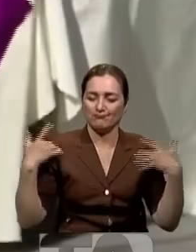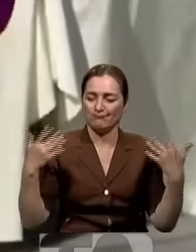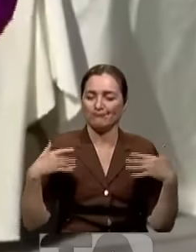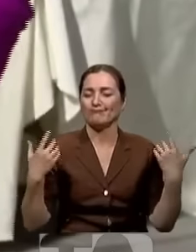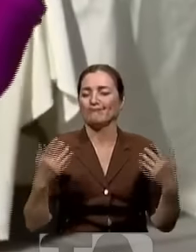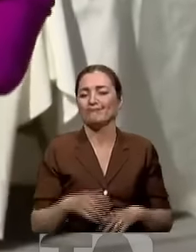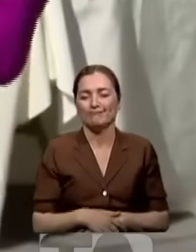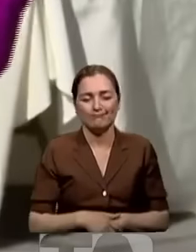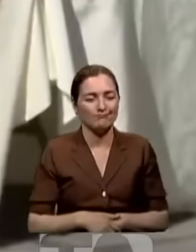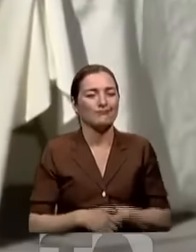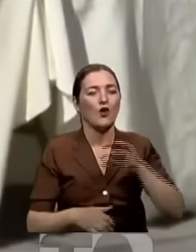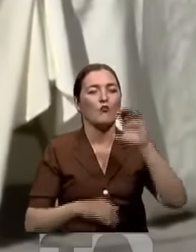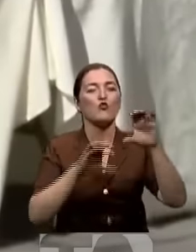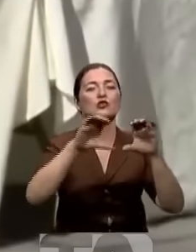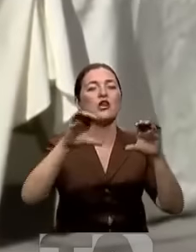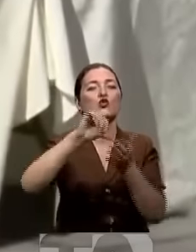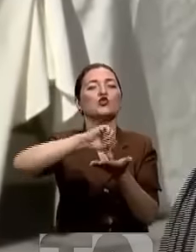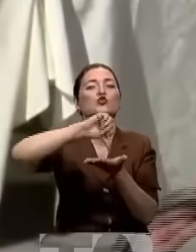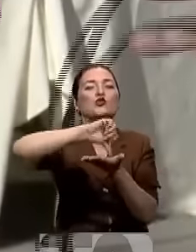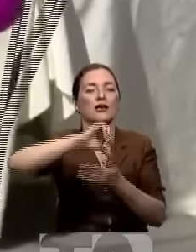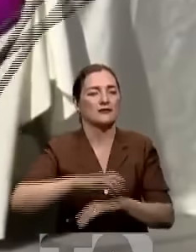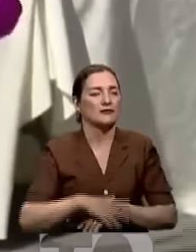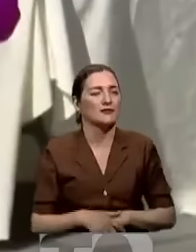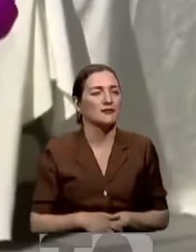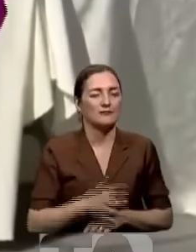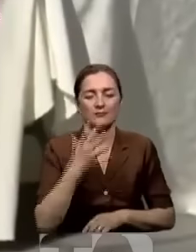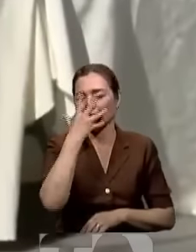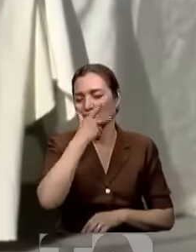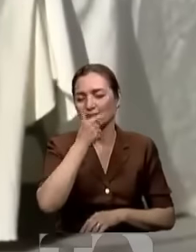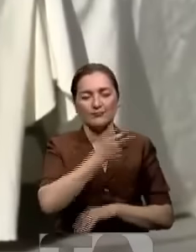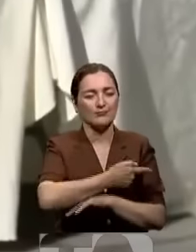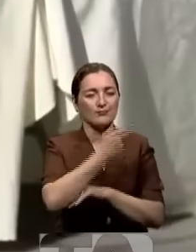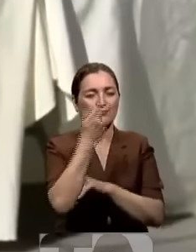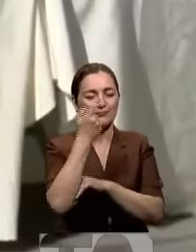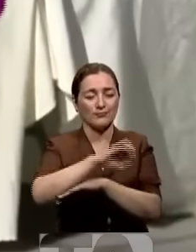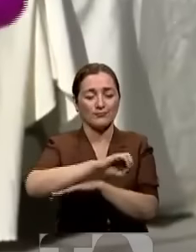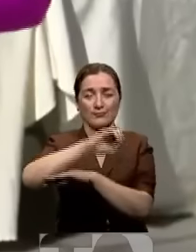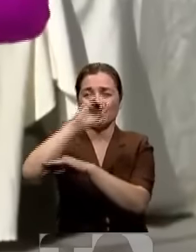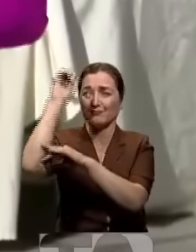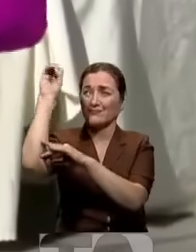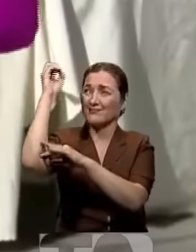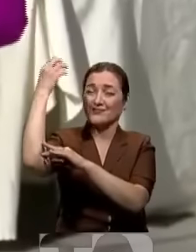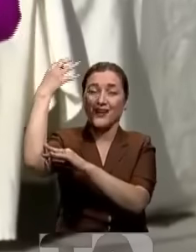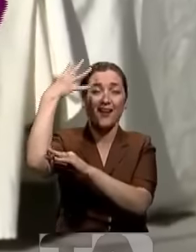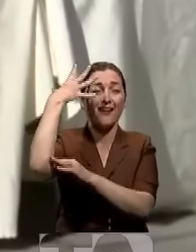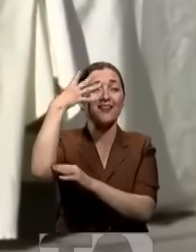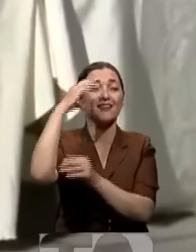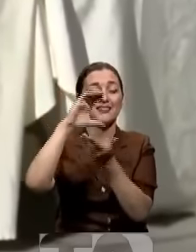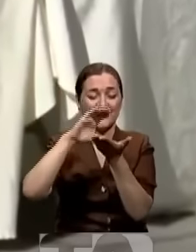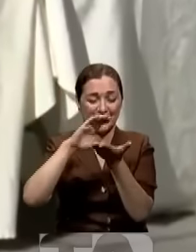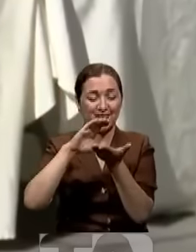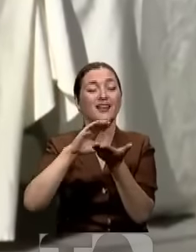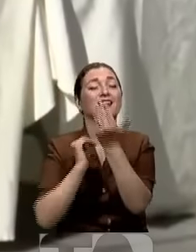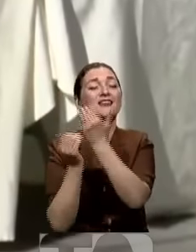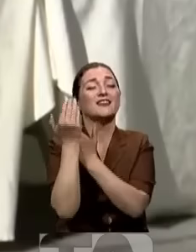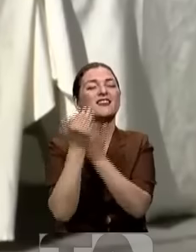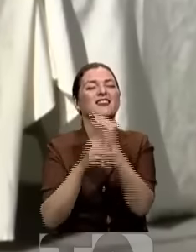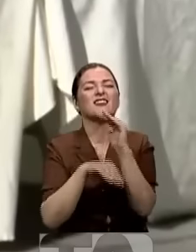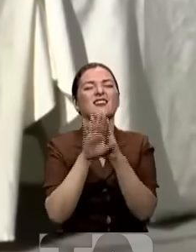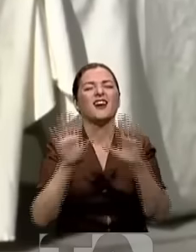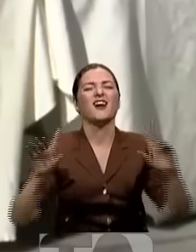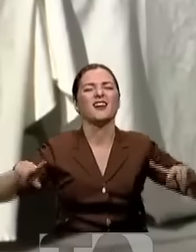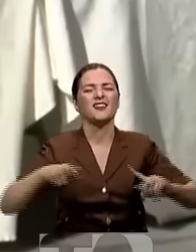Se vive aquí en el Museo de la Ciudad, mi querido Alberto. Un lindo día con un sol radiante en un centro histórico, el más maravilloso del mundo entero, que